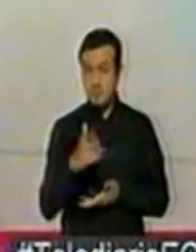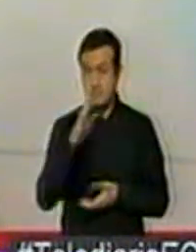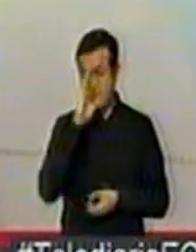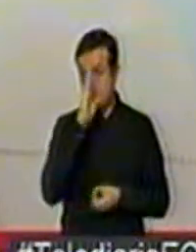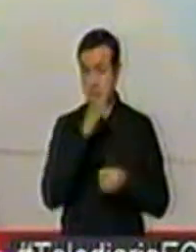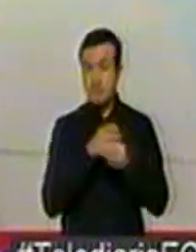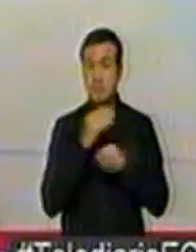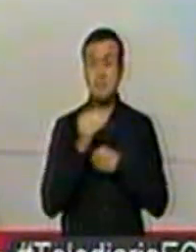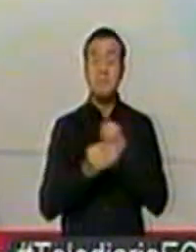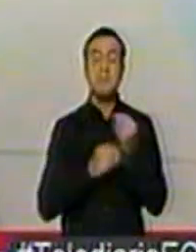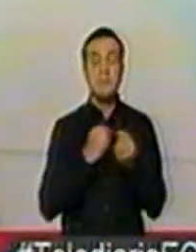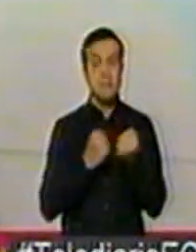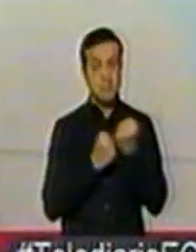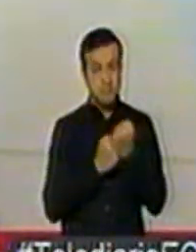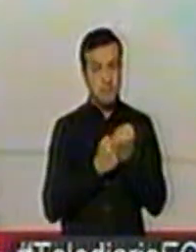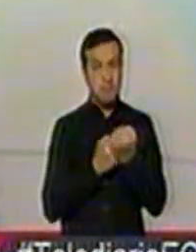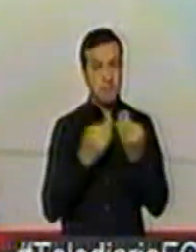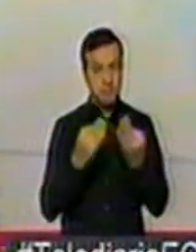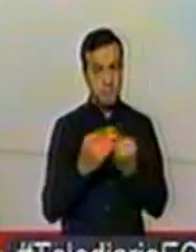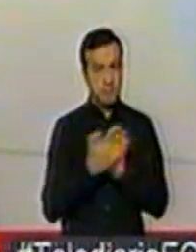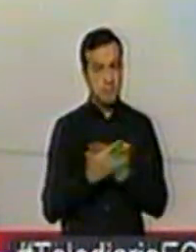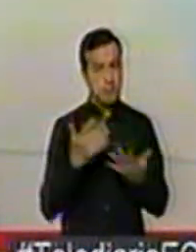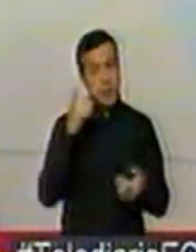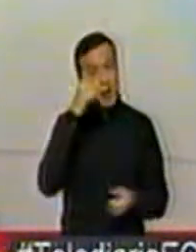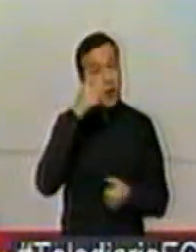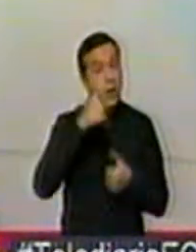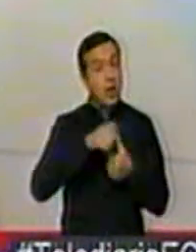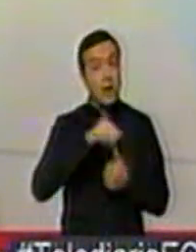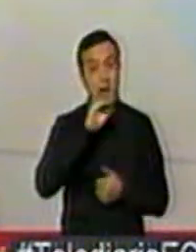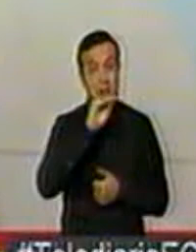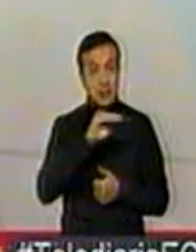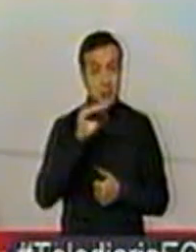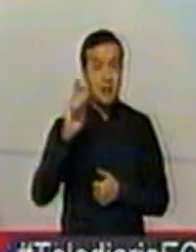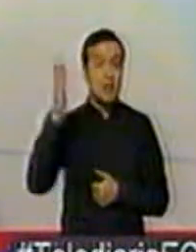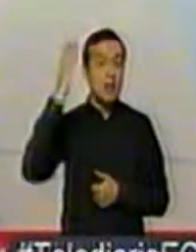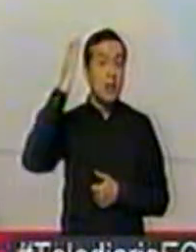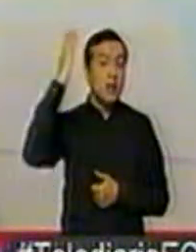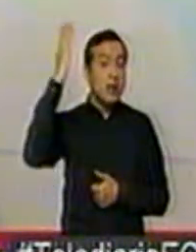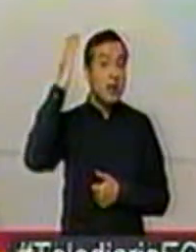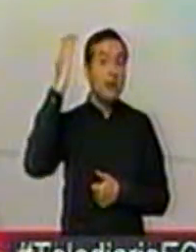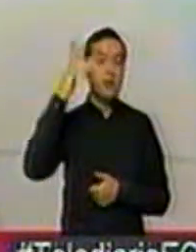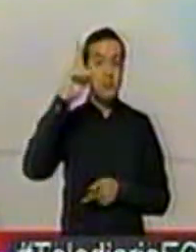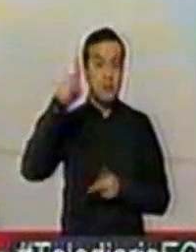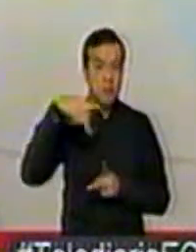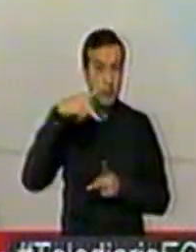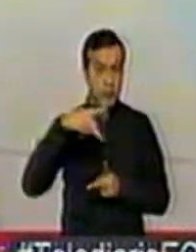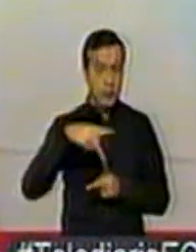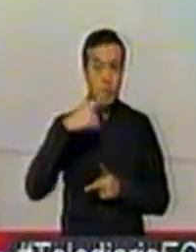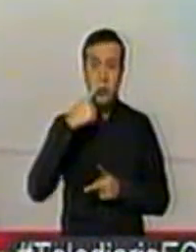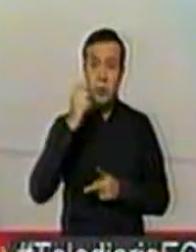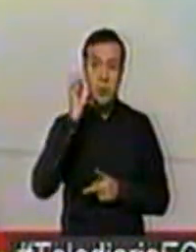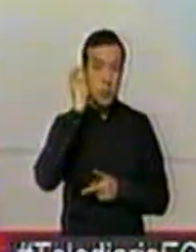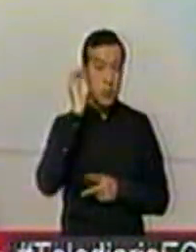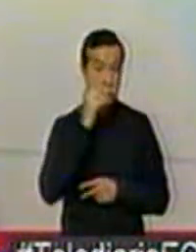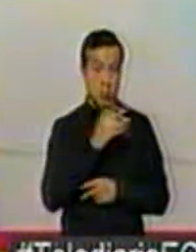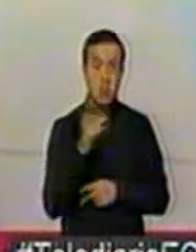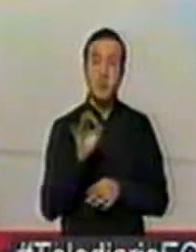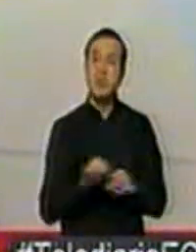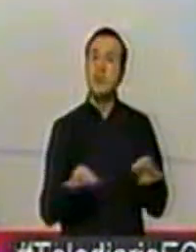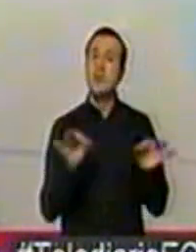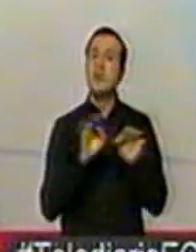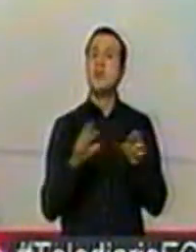finalidad de poner de parte y parte. Recordemos que los alcaldes, alcaldesas, prefectos, prefectas tienen un rol muy importante